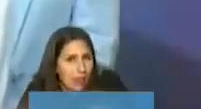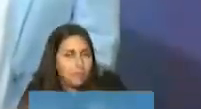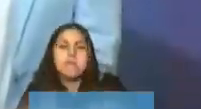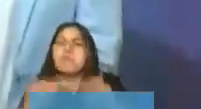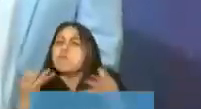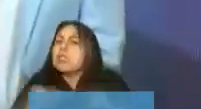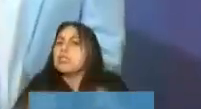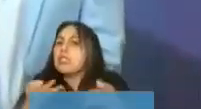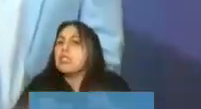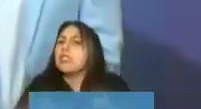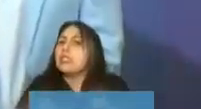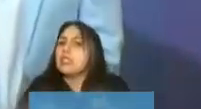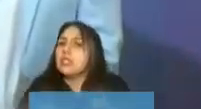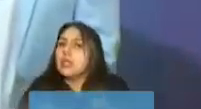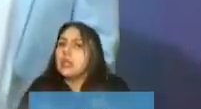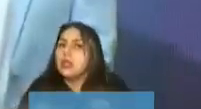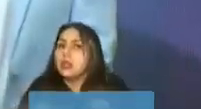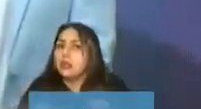especialmente